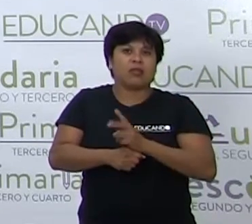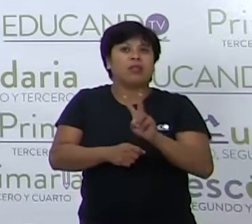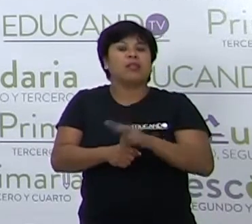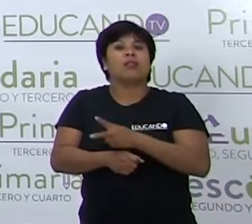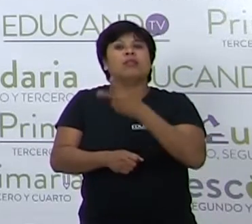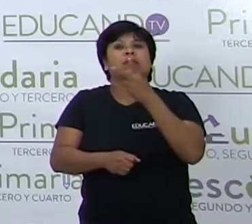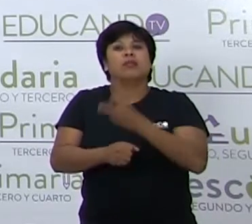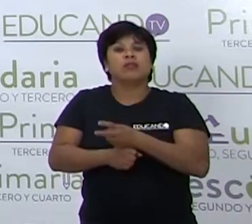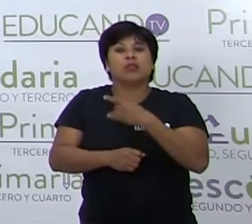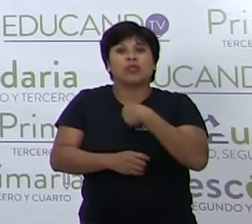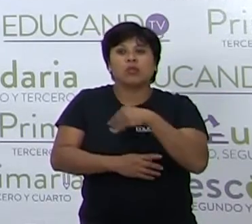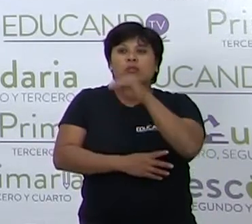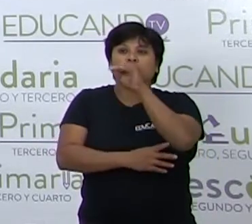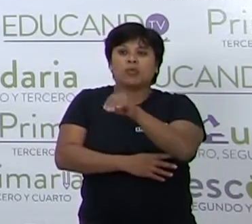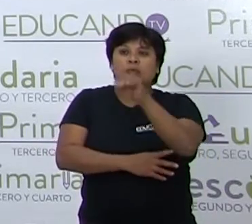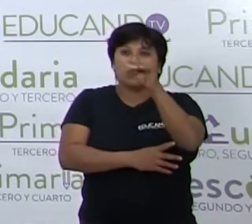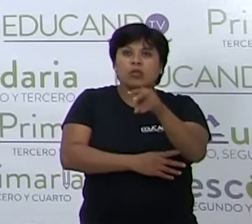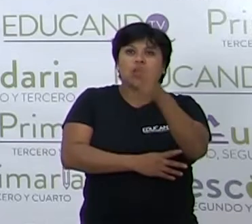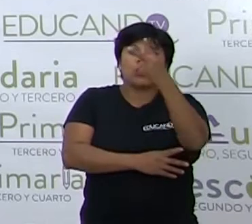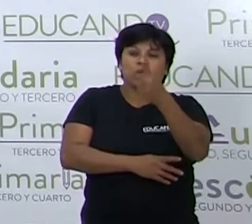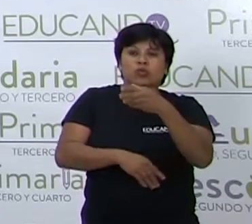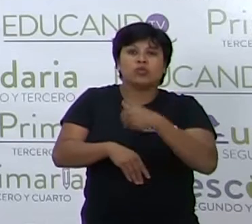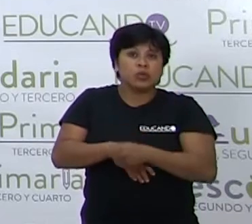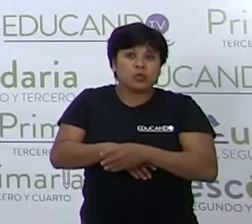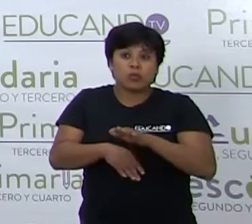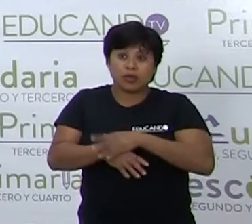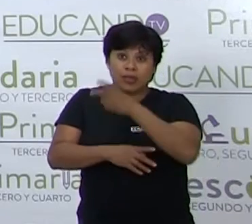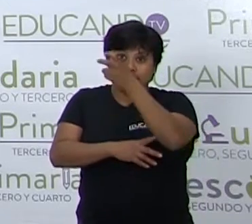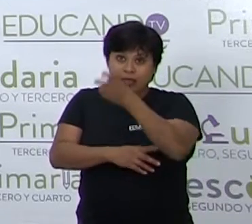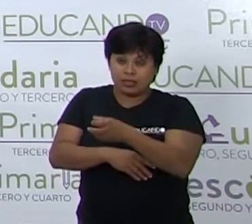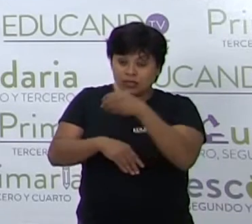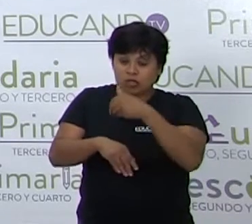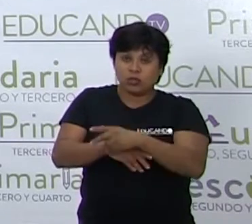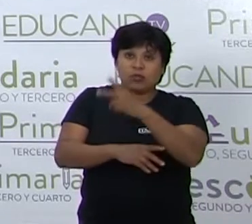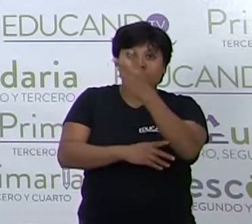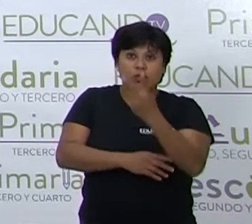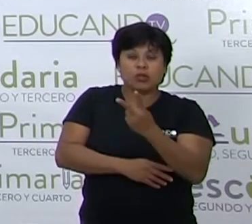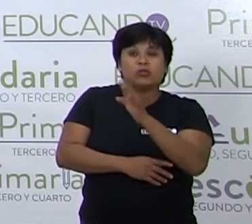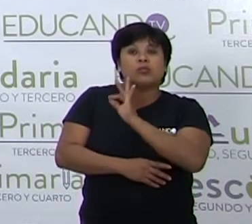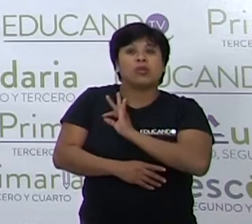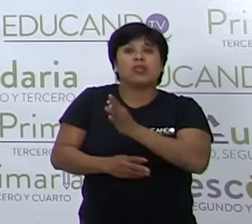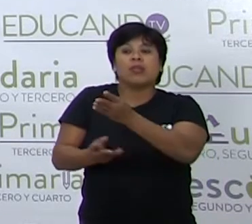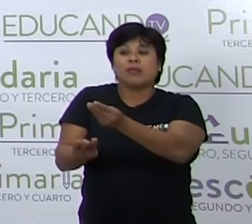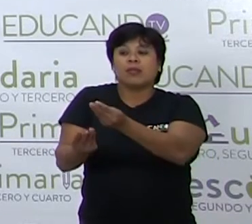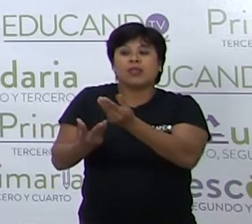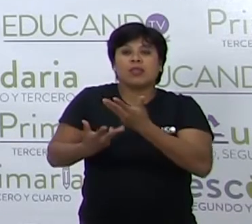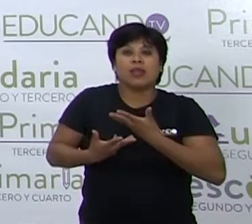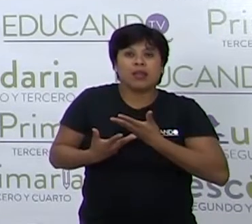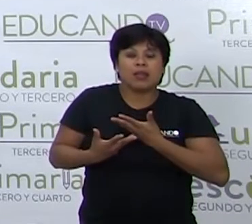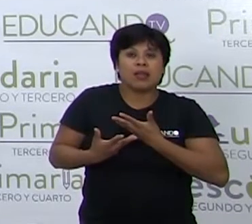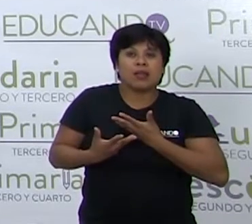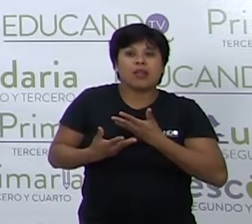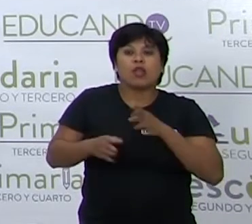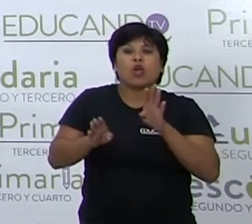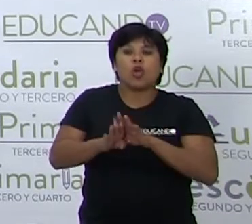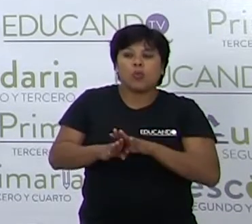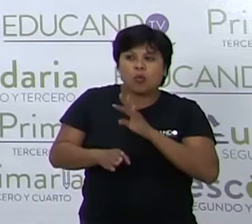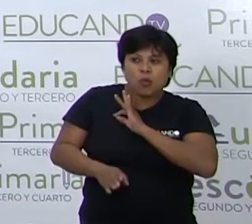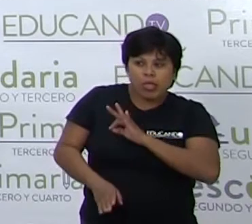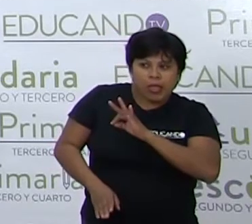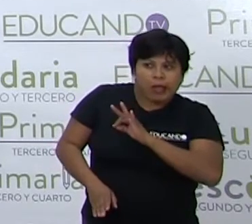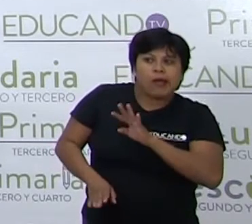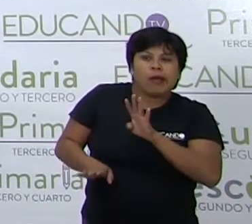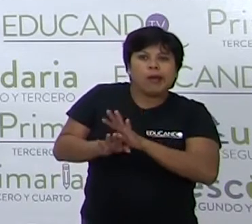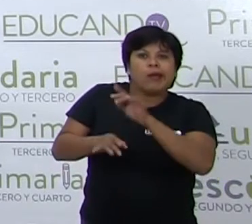Después ubico dos números, porque esos dos números me van a dar a mí la pista para